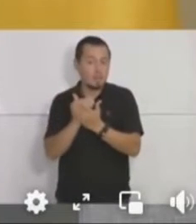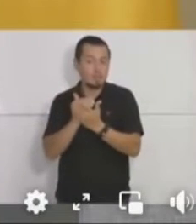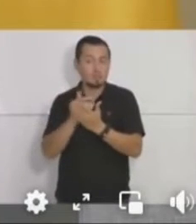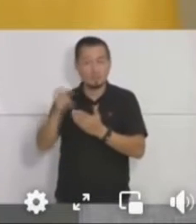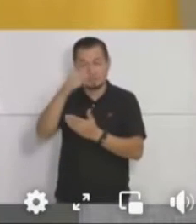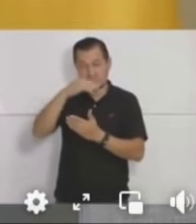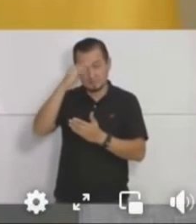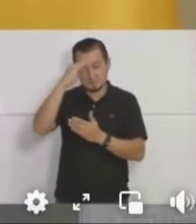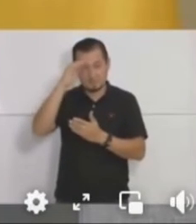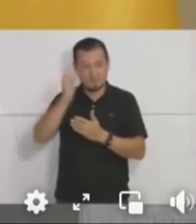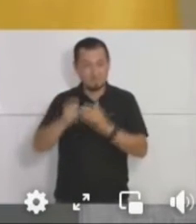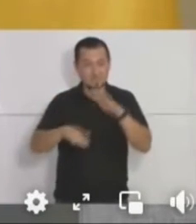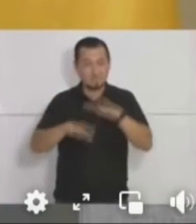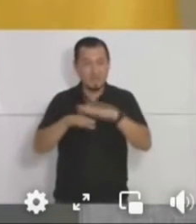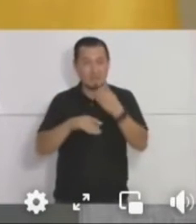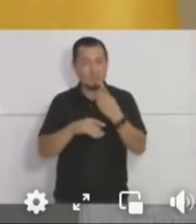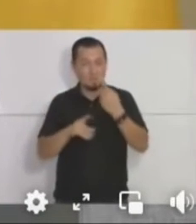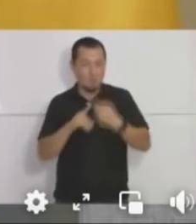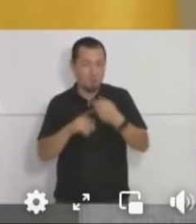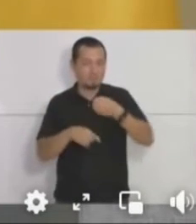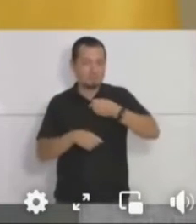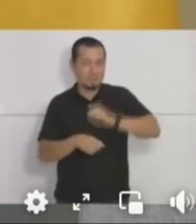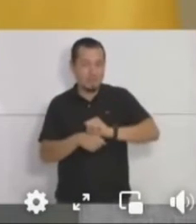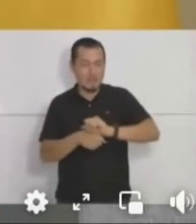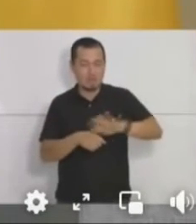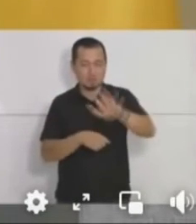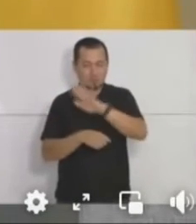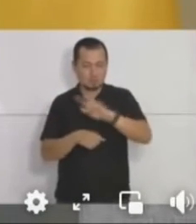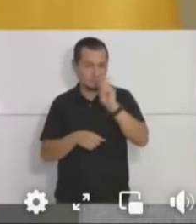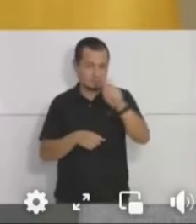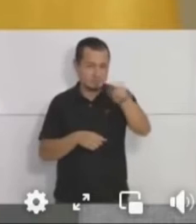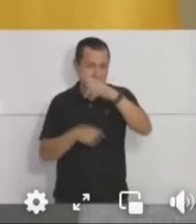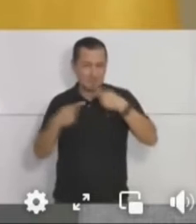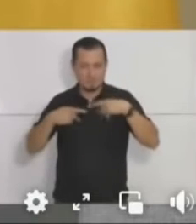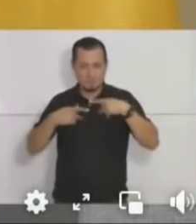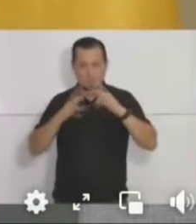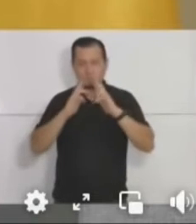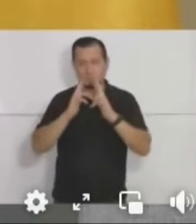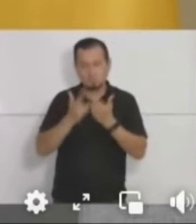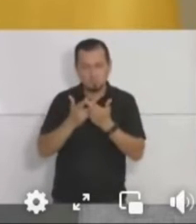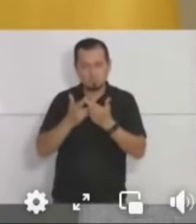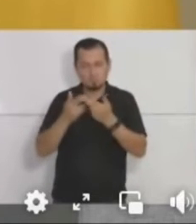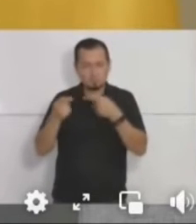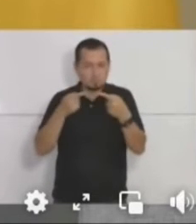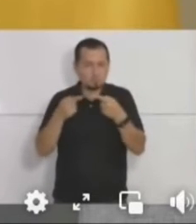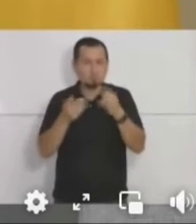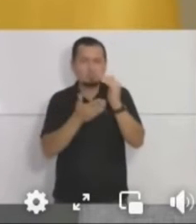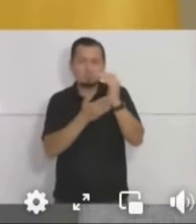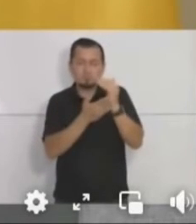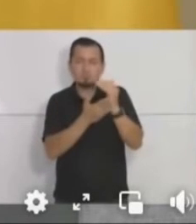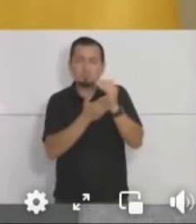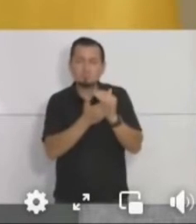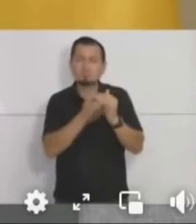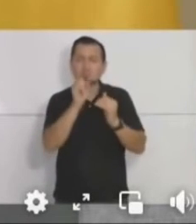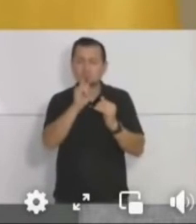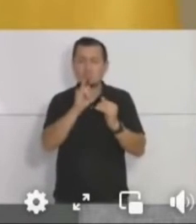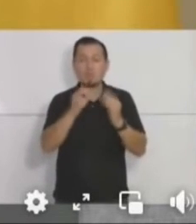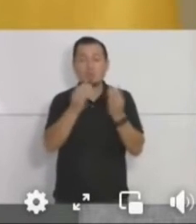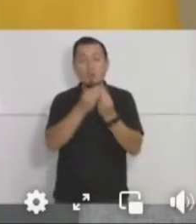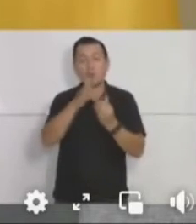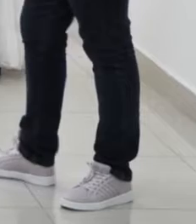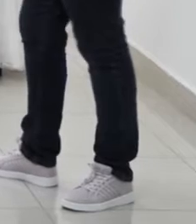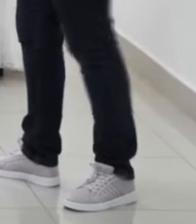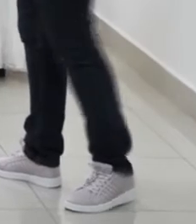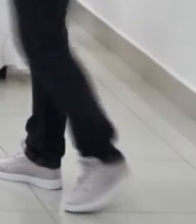gobernador Enrique Alfaro explicó que la Mesa de Salud se reunirá una vez a la semana para evaluar el impacto del regreso a clases